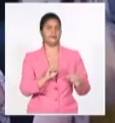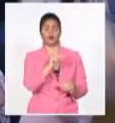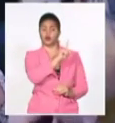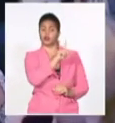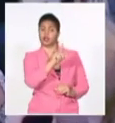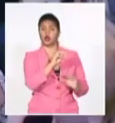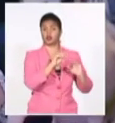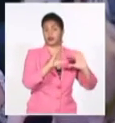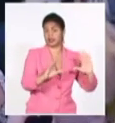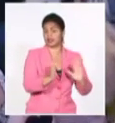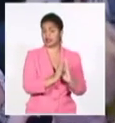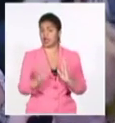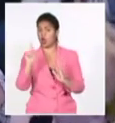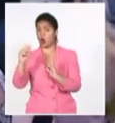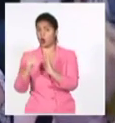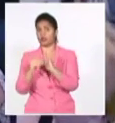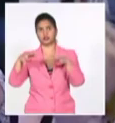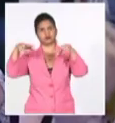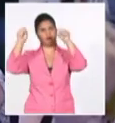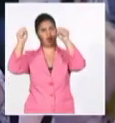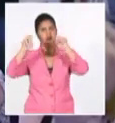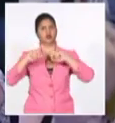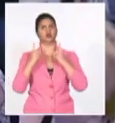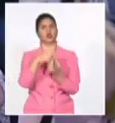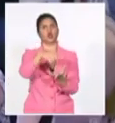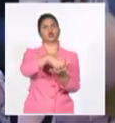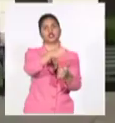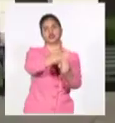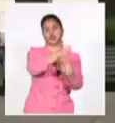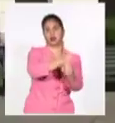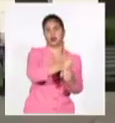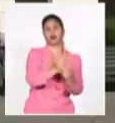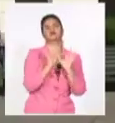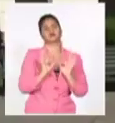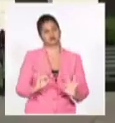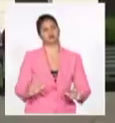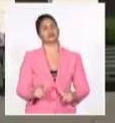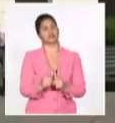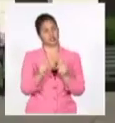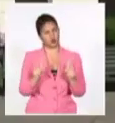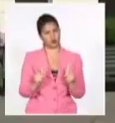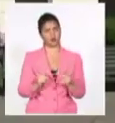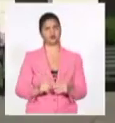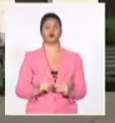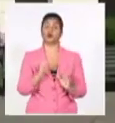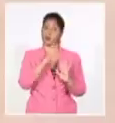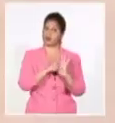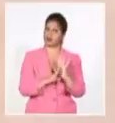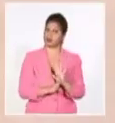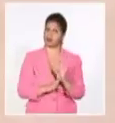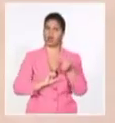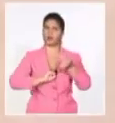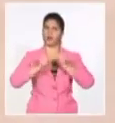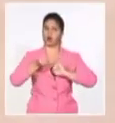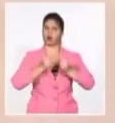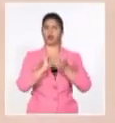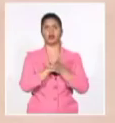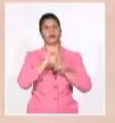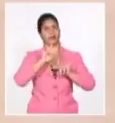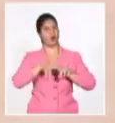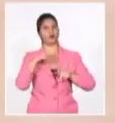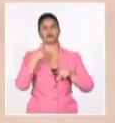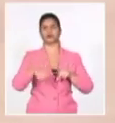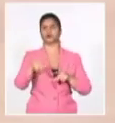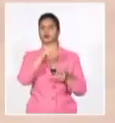estuvieran cumpliendo, como lo cumplen las empresas estatal socialista. Destacan en la provincia otras estrategias como el